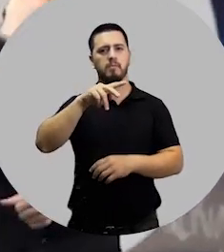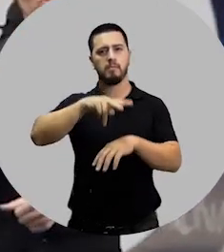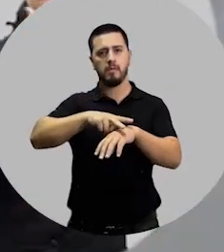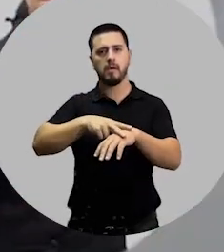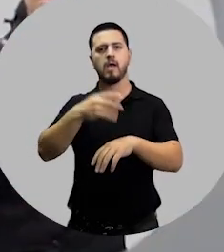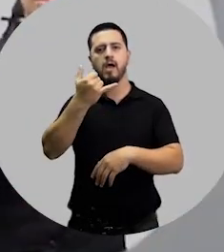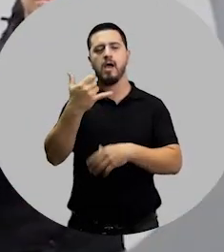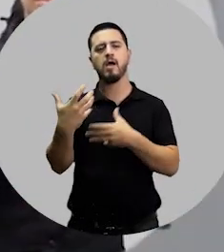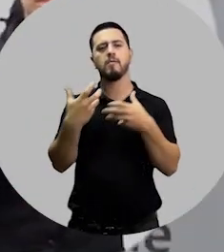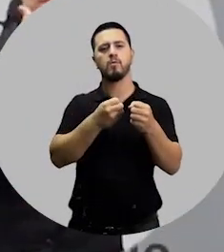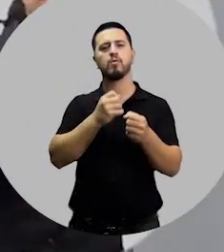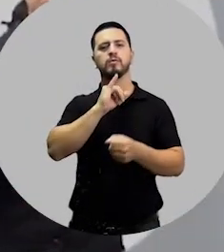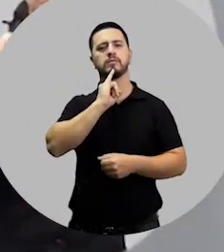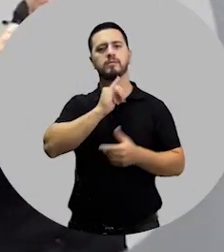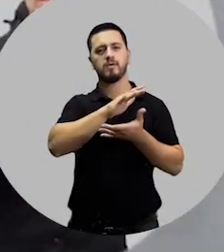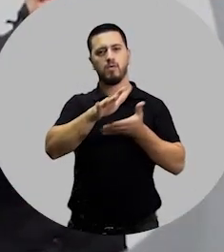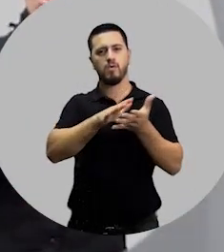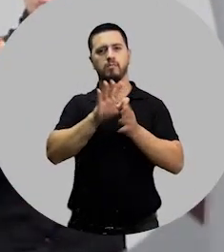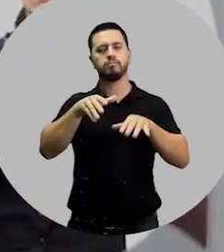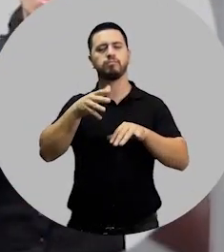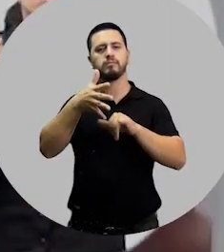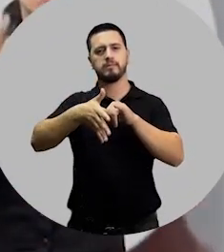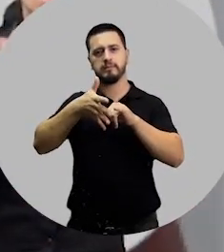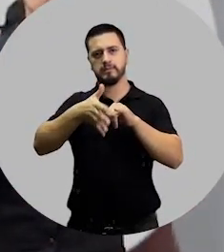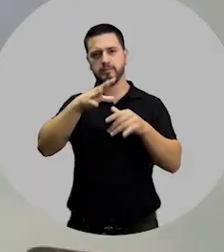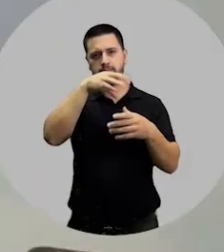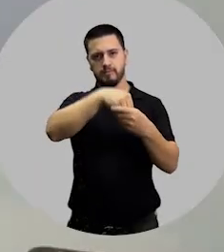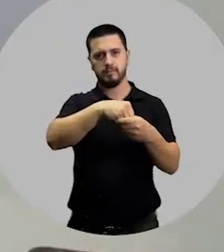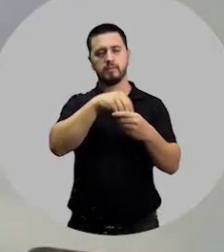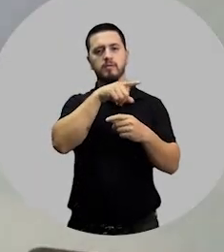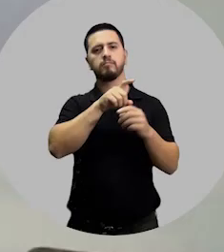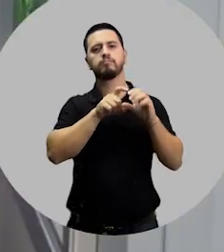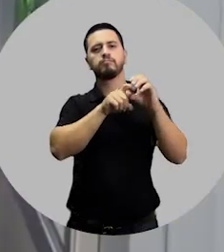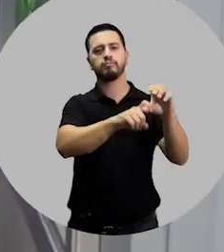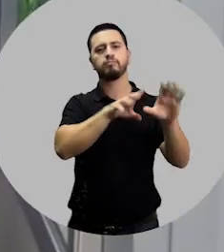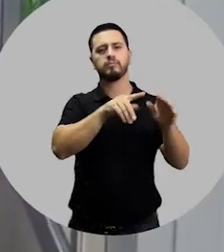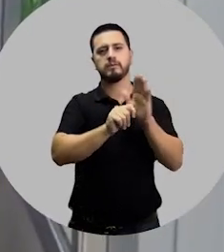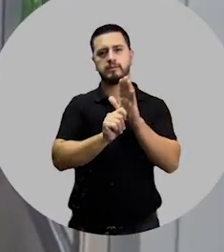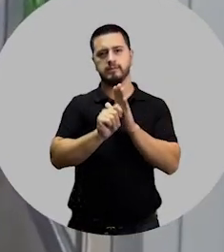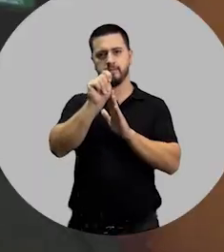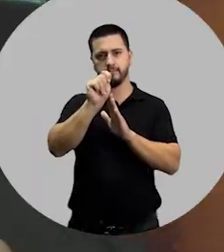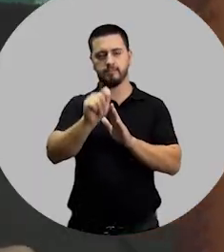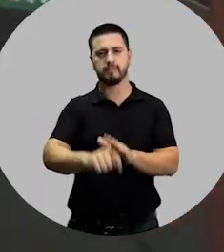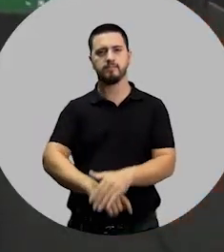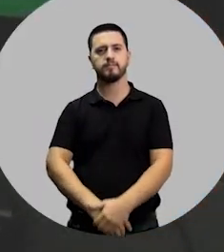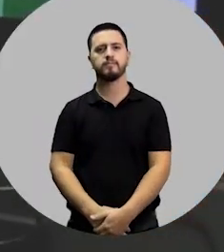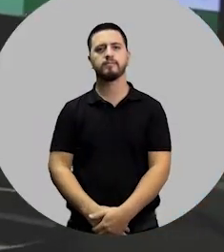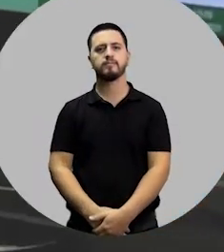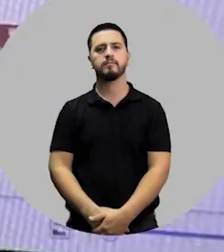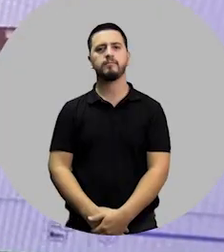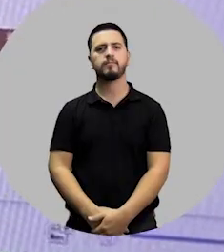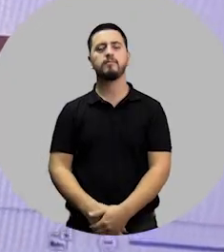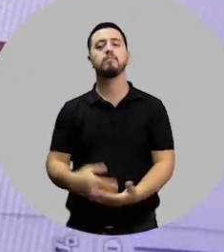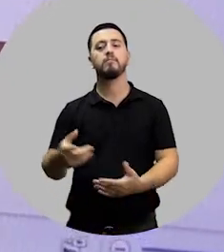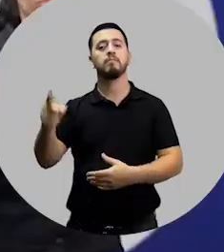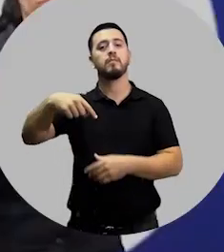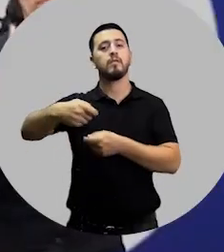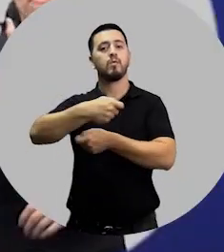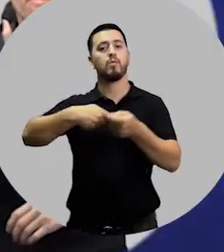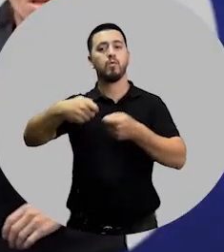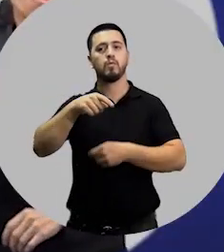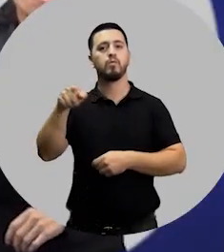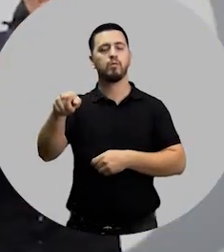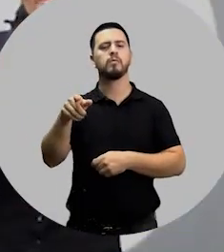apoyo de los intérpretes de lengua de señas del Centro de Relevo, dependiente de la Secretaría Técnica de Planificación. Los